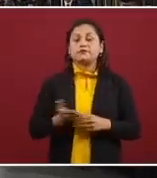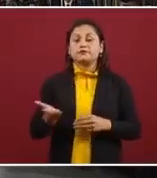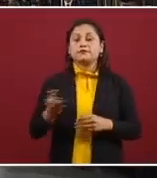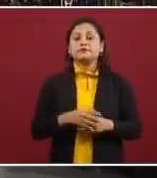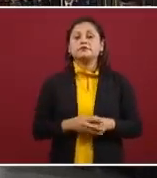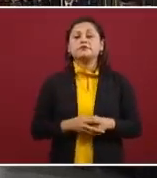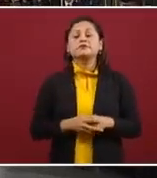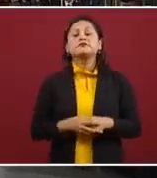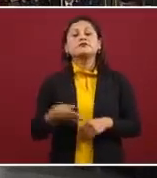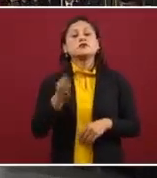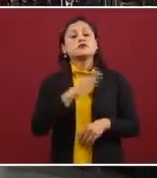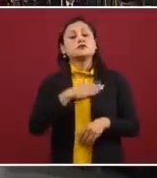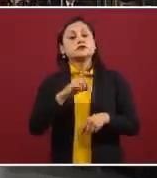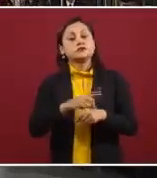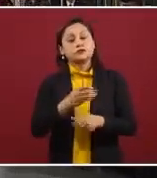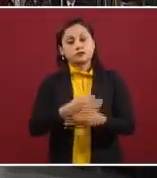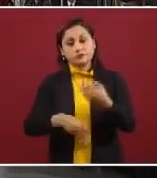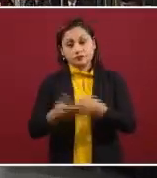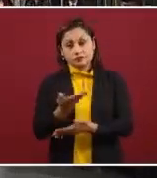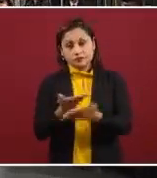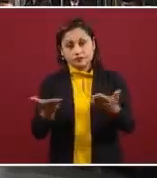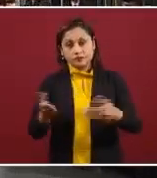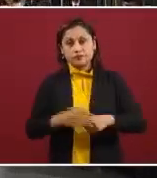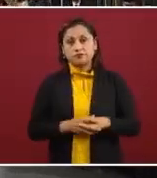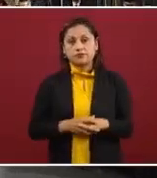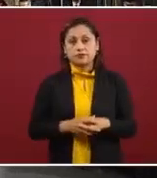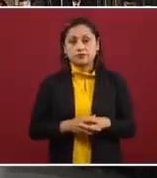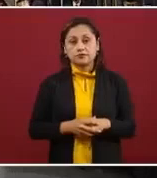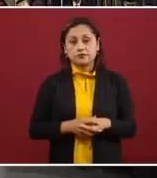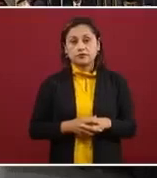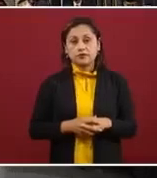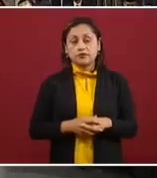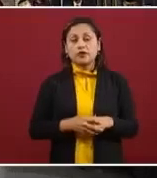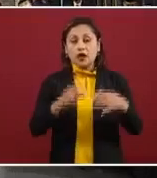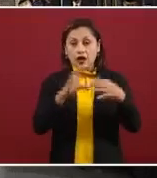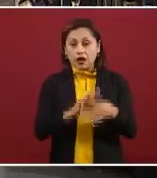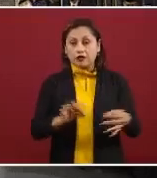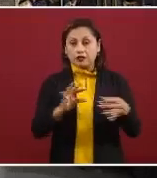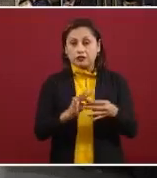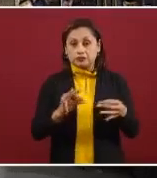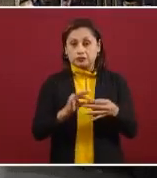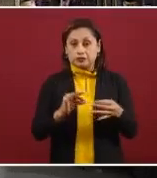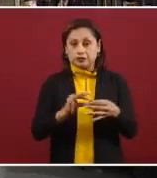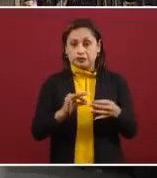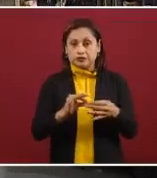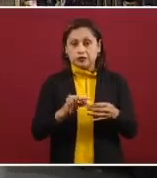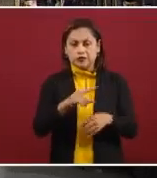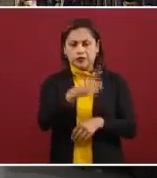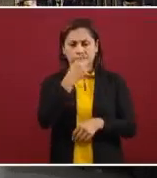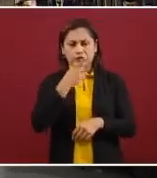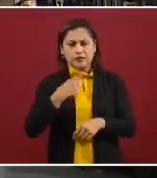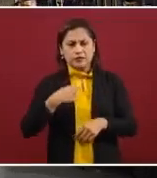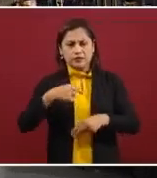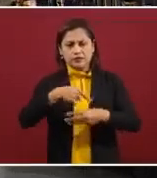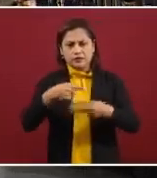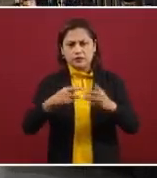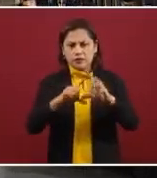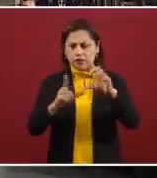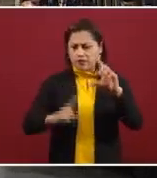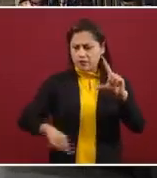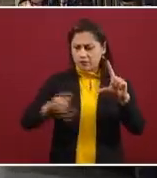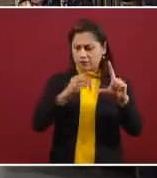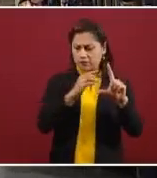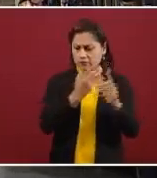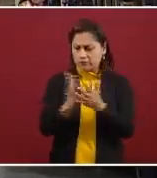Buenos días a todos. Dentro de las exposiciones que hicieron, hablaron que se dividió el país en 3 o 4 zonas, esto para